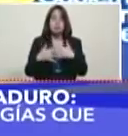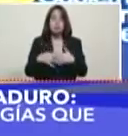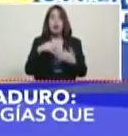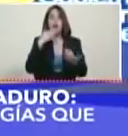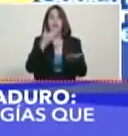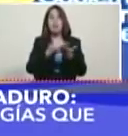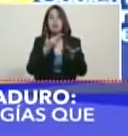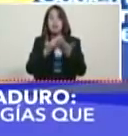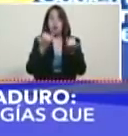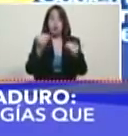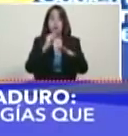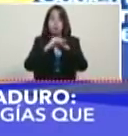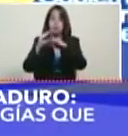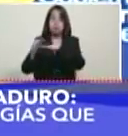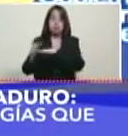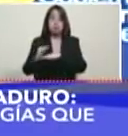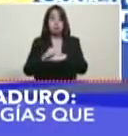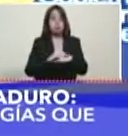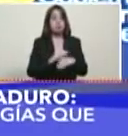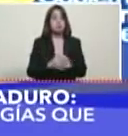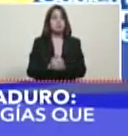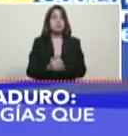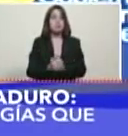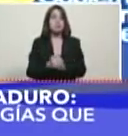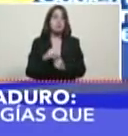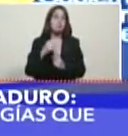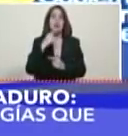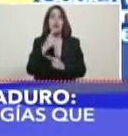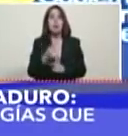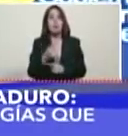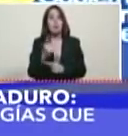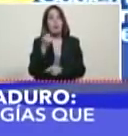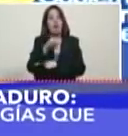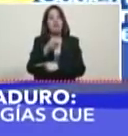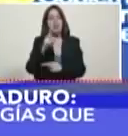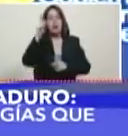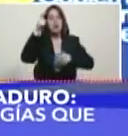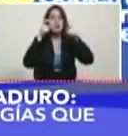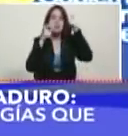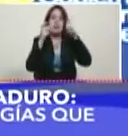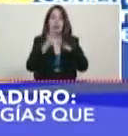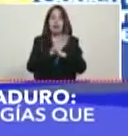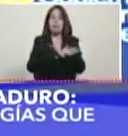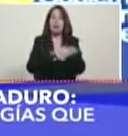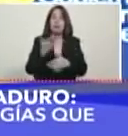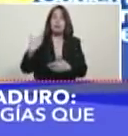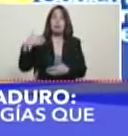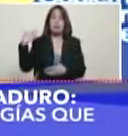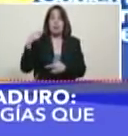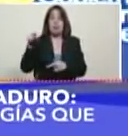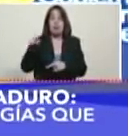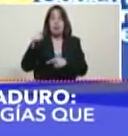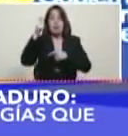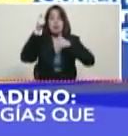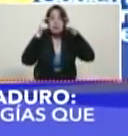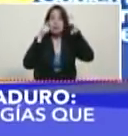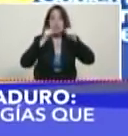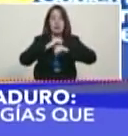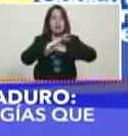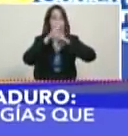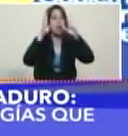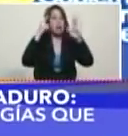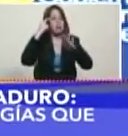exigencia reivindicada por nuestro comandante Hugo Chávez. Si alguien tuvo claro el tema del